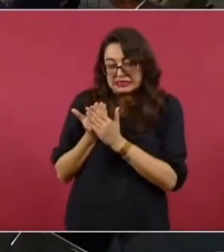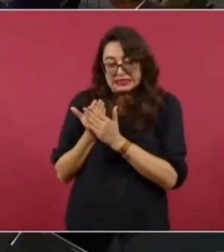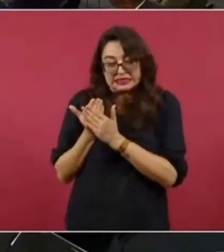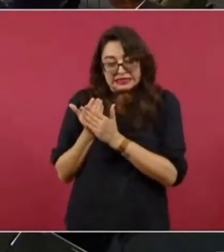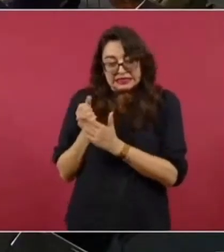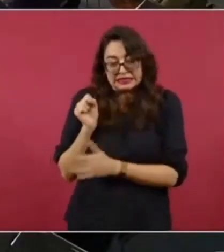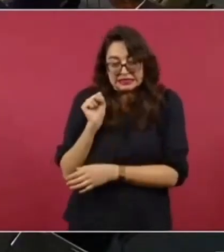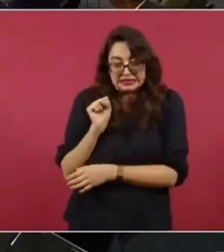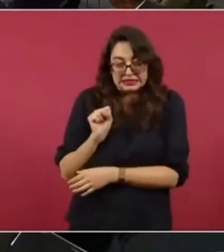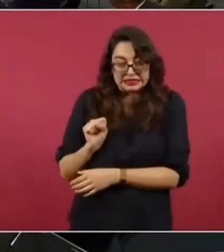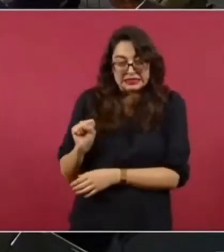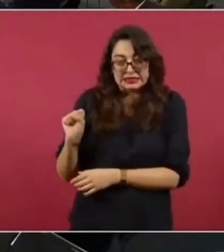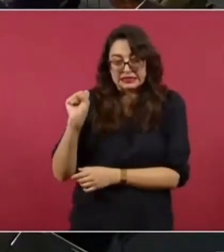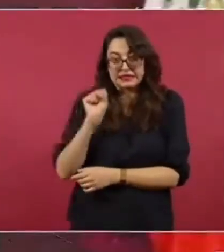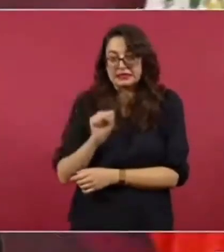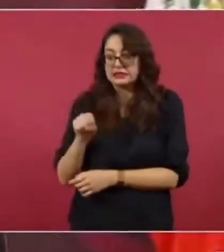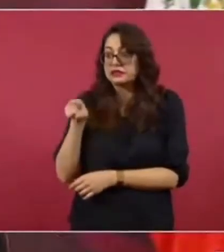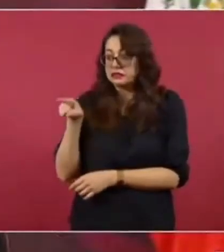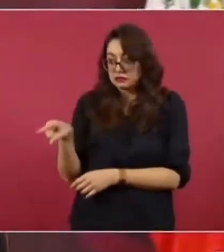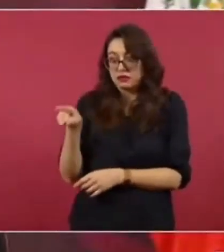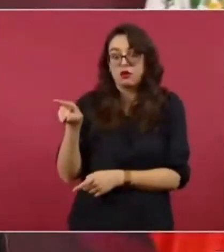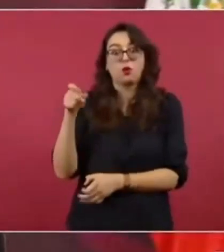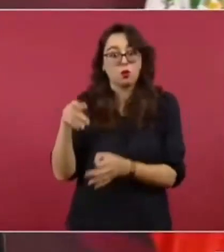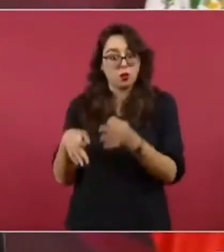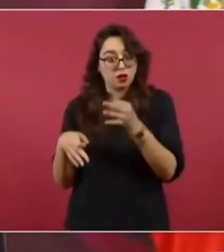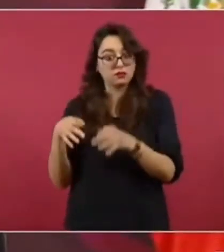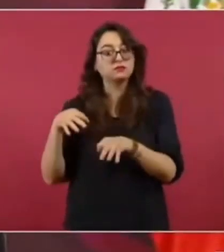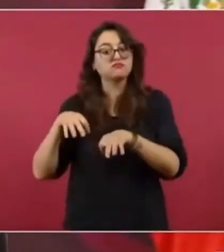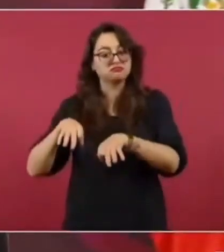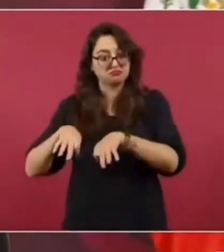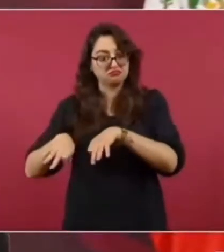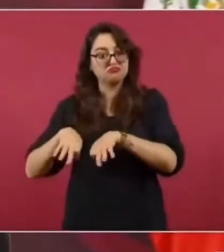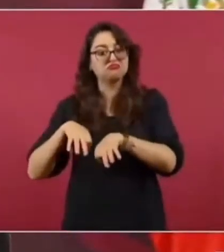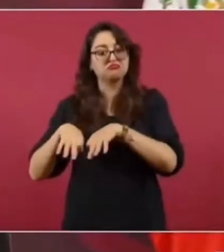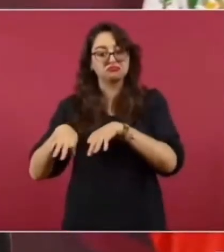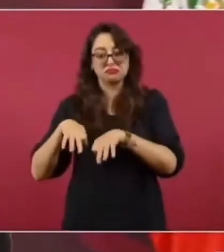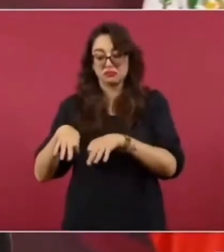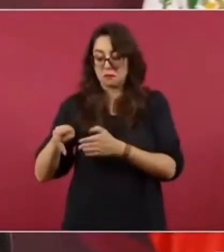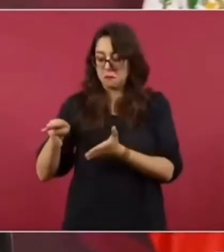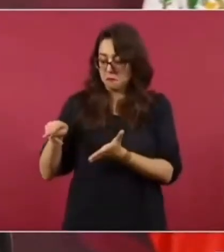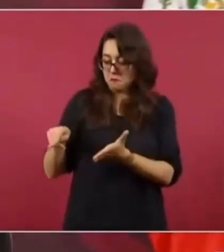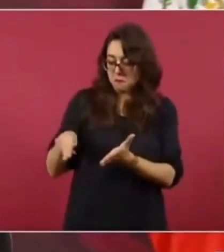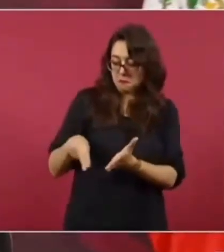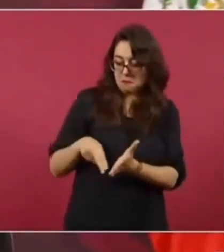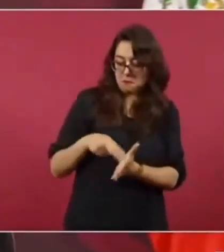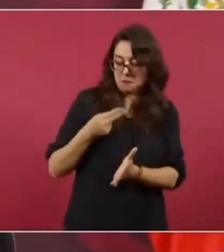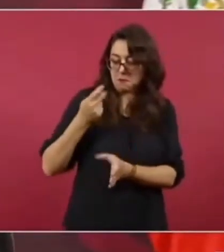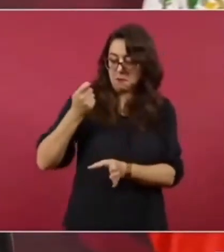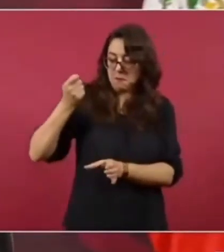reyes y